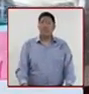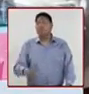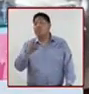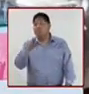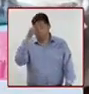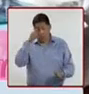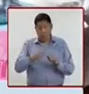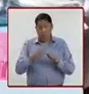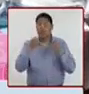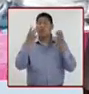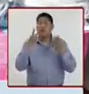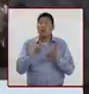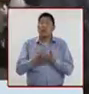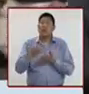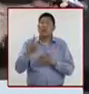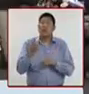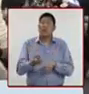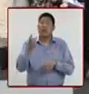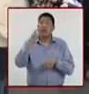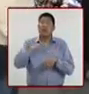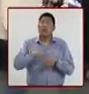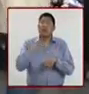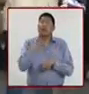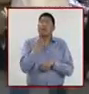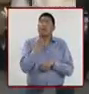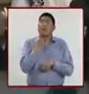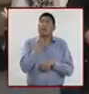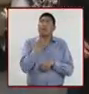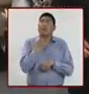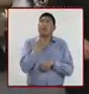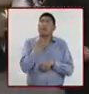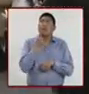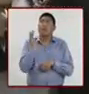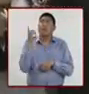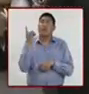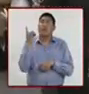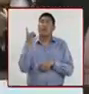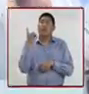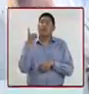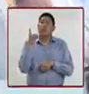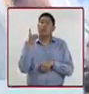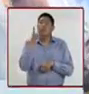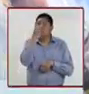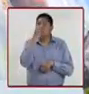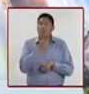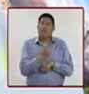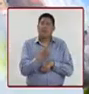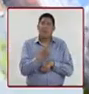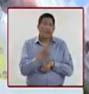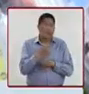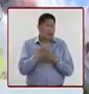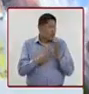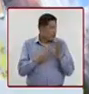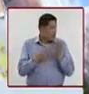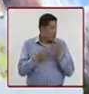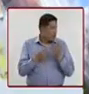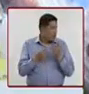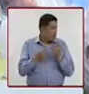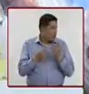¿Usted se acuerda con cuánto compró el primer barbijo? Con 100 bolivianos, de que